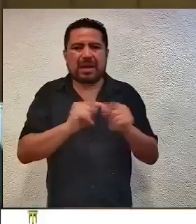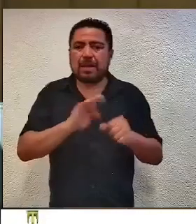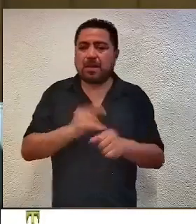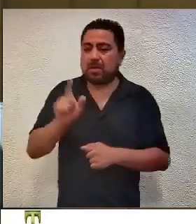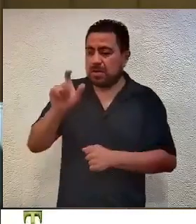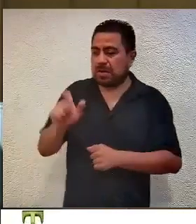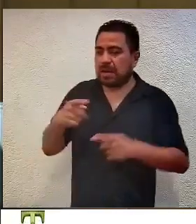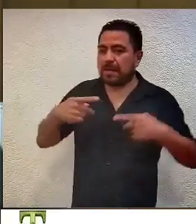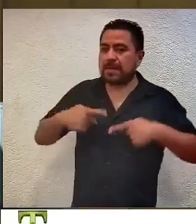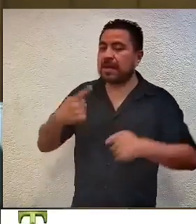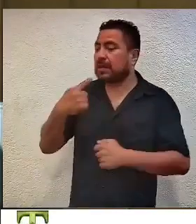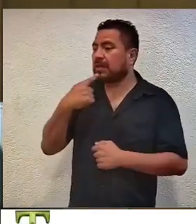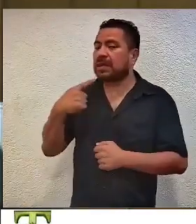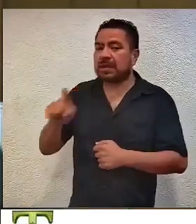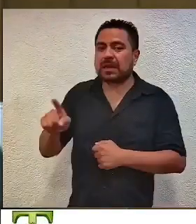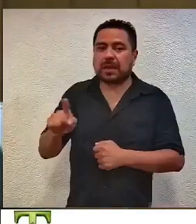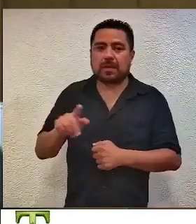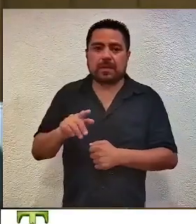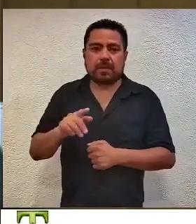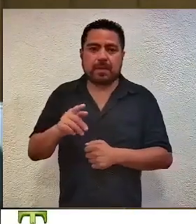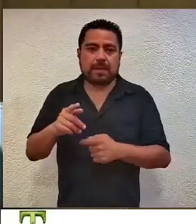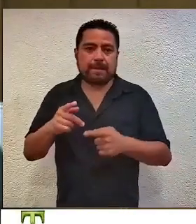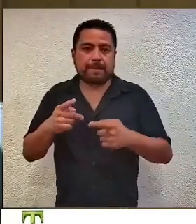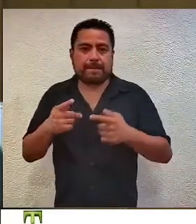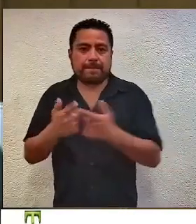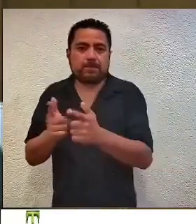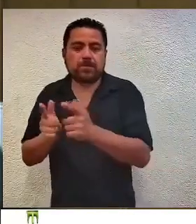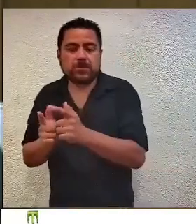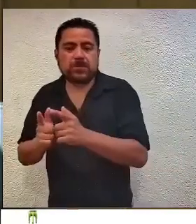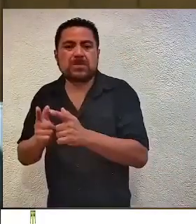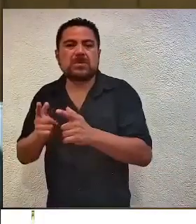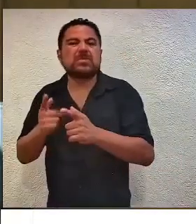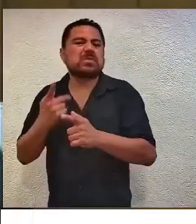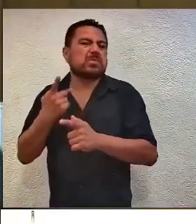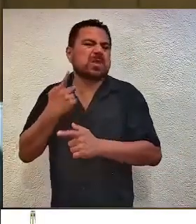denunciante, el órgano intrapartidario lo que hizo fue